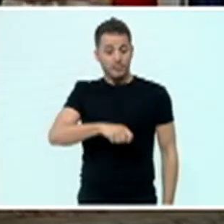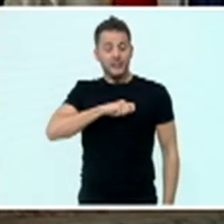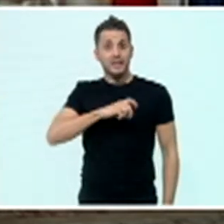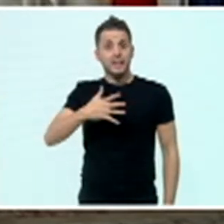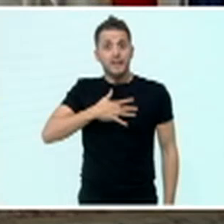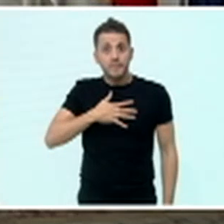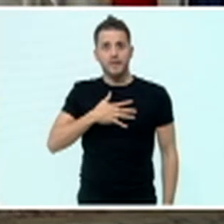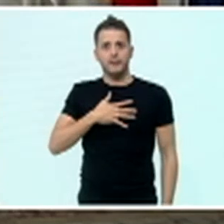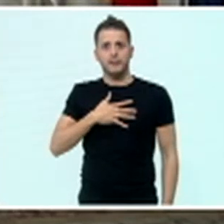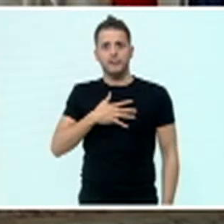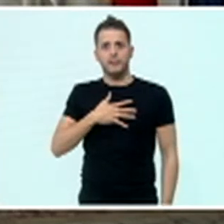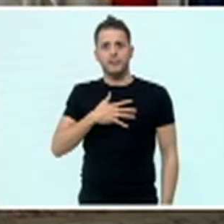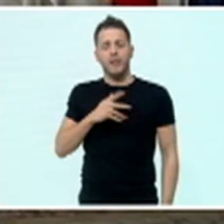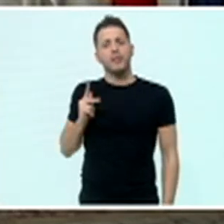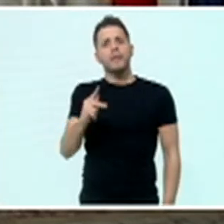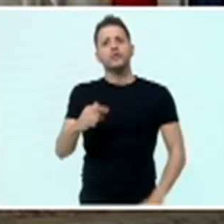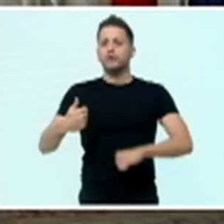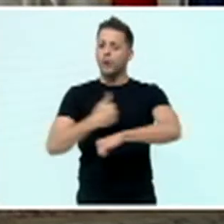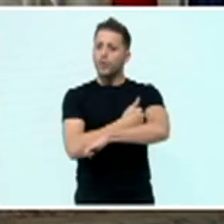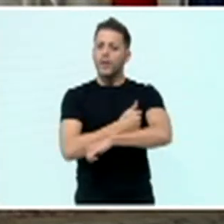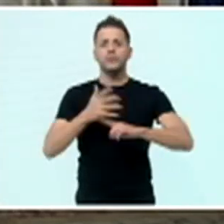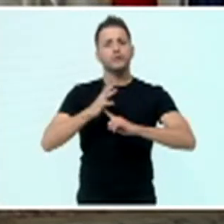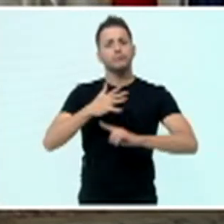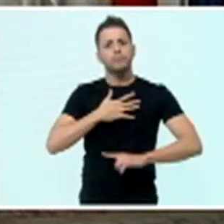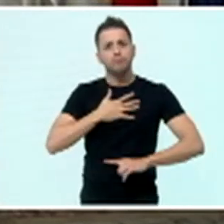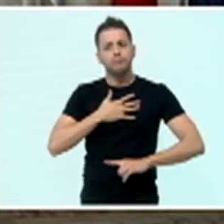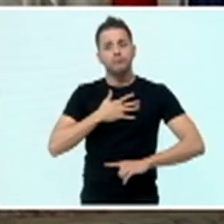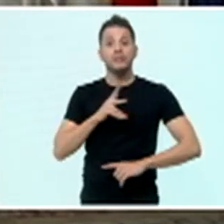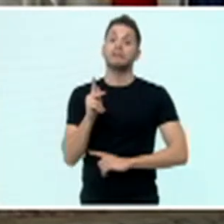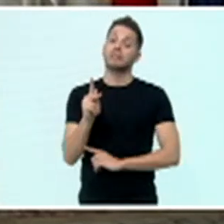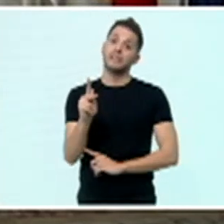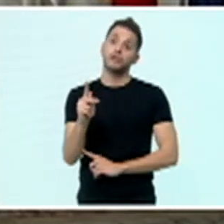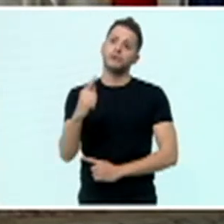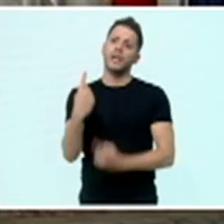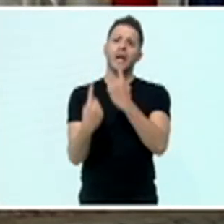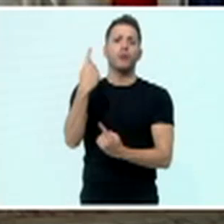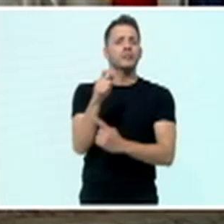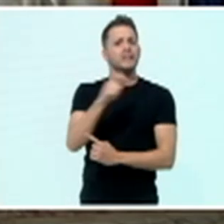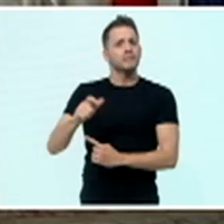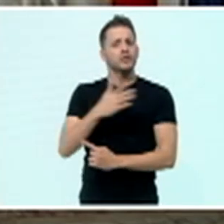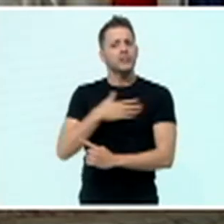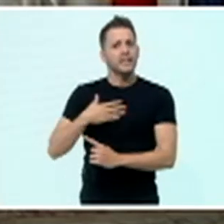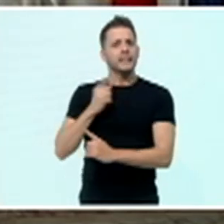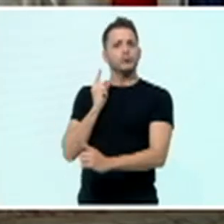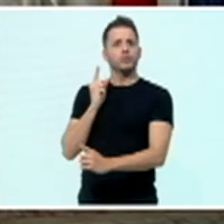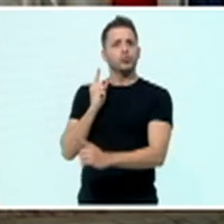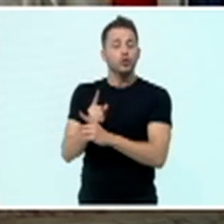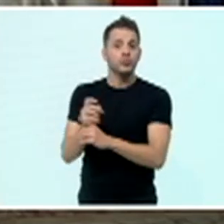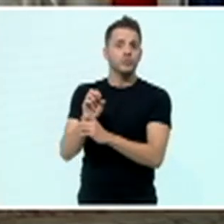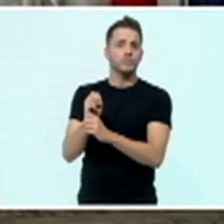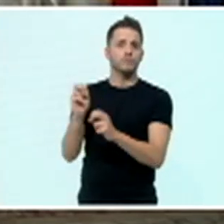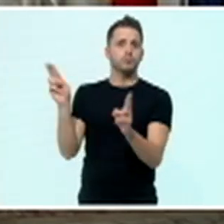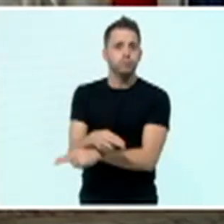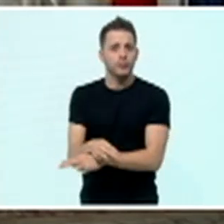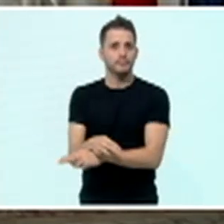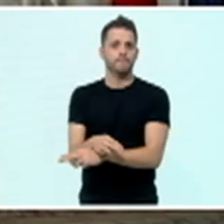los ciudadanos de mi tierra, derechos que algunos quieren literalmente vulnerar. No nos vamos a engañar.